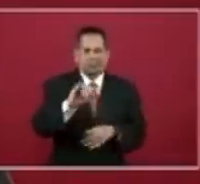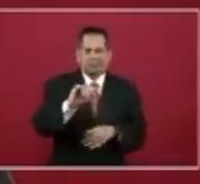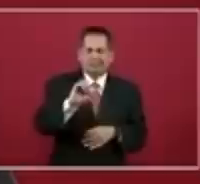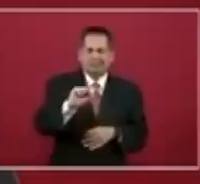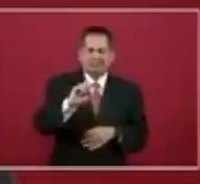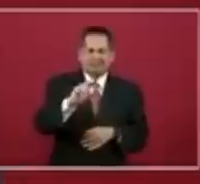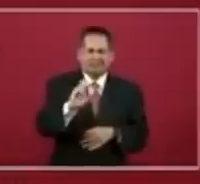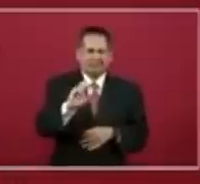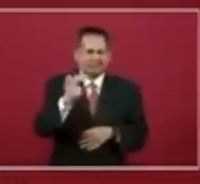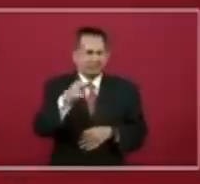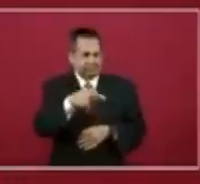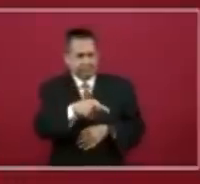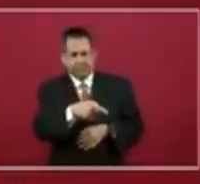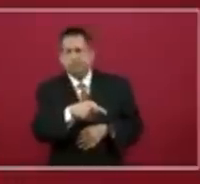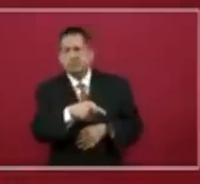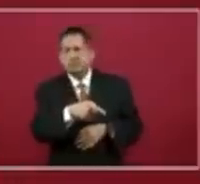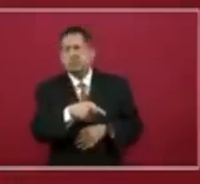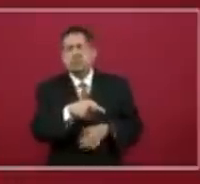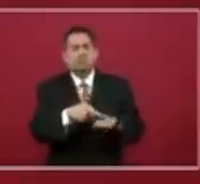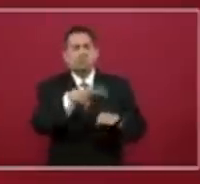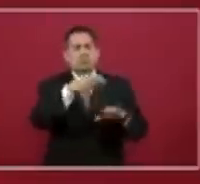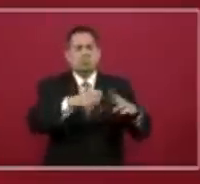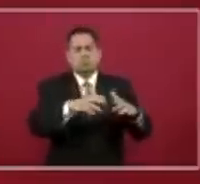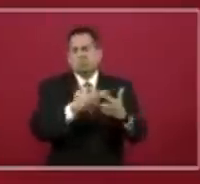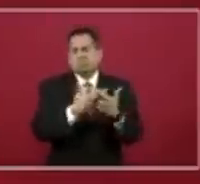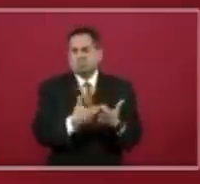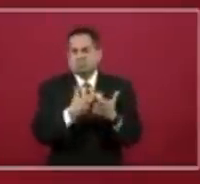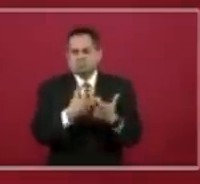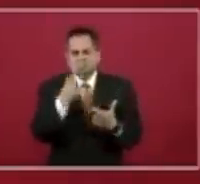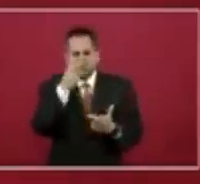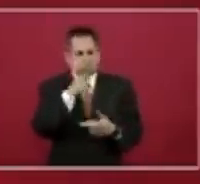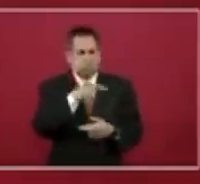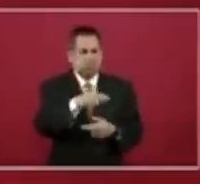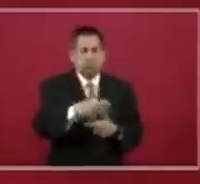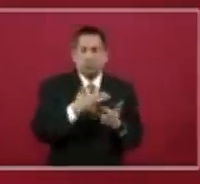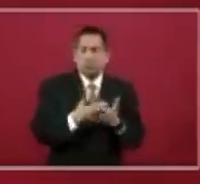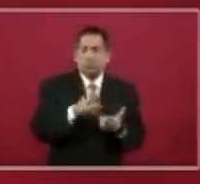Es un campo que es muy, muy rico en tanto